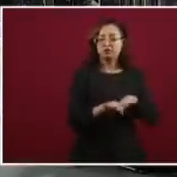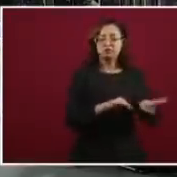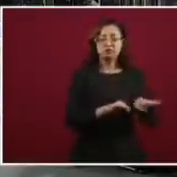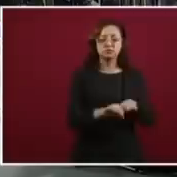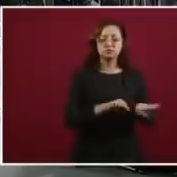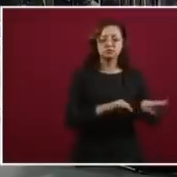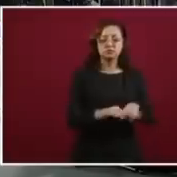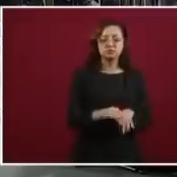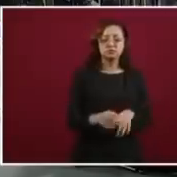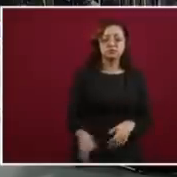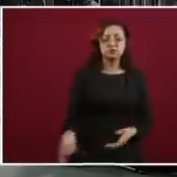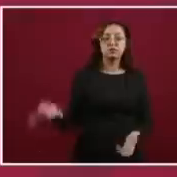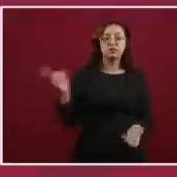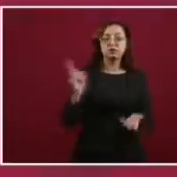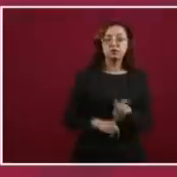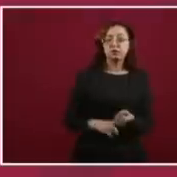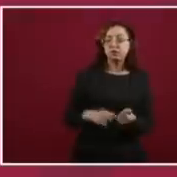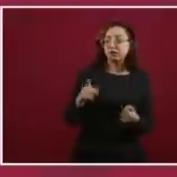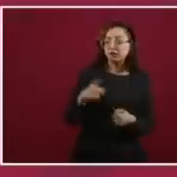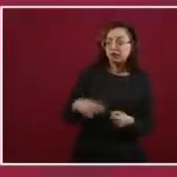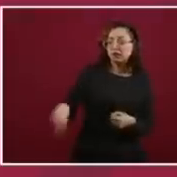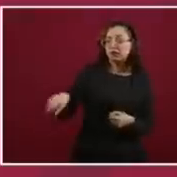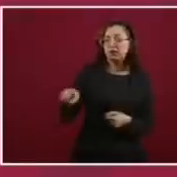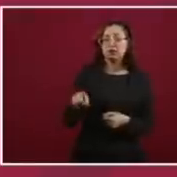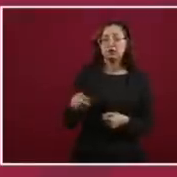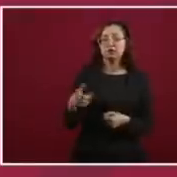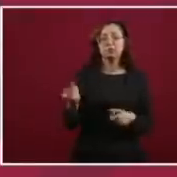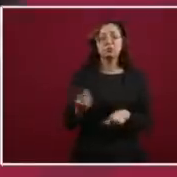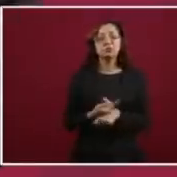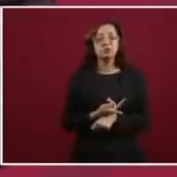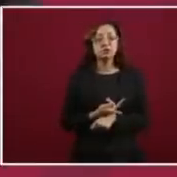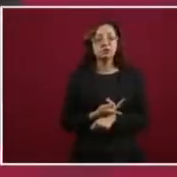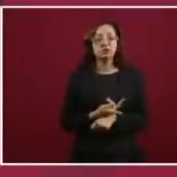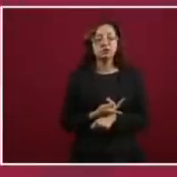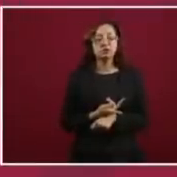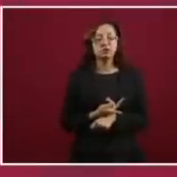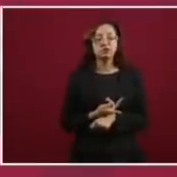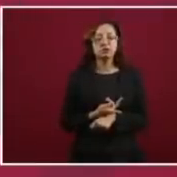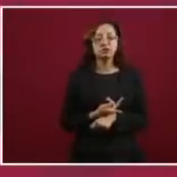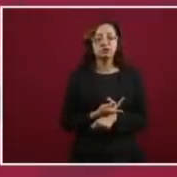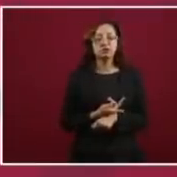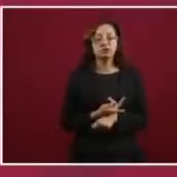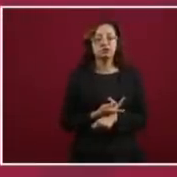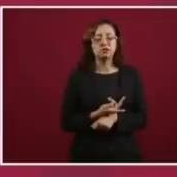mientras este sí